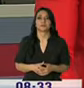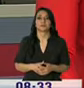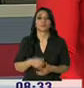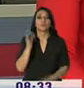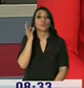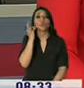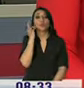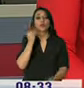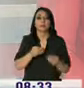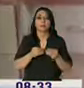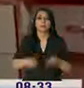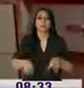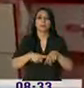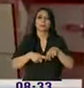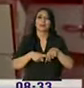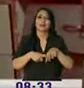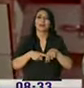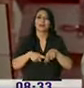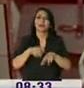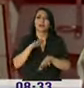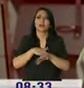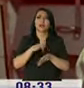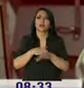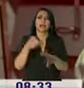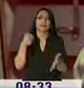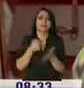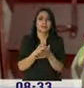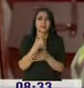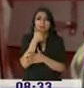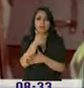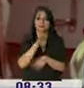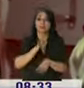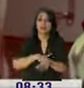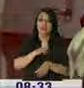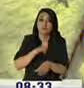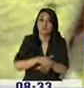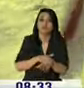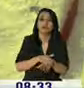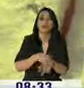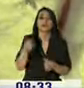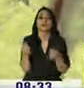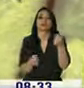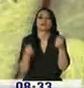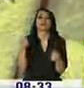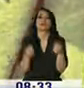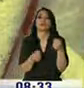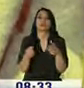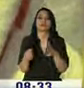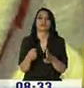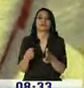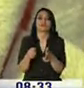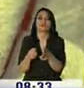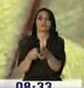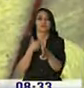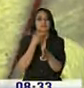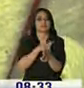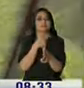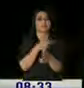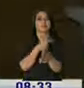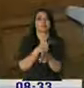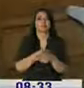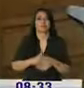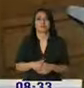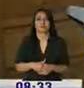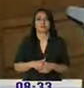su pierna derecha en un accidente de tránsito que fue ocasionado por un conductor que se encontraba en estado etílico.